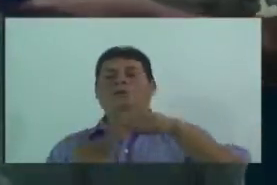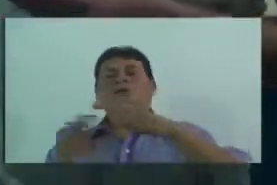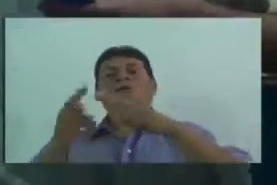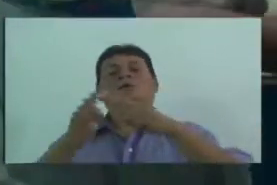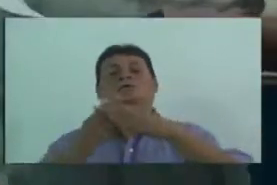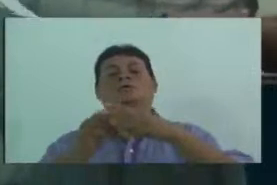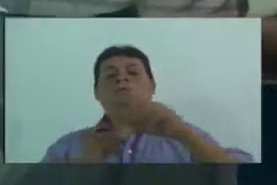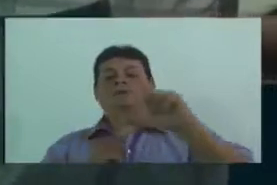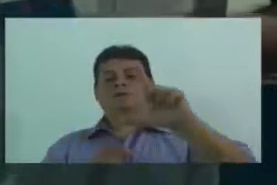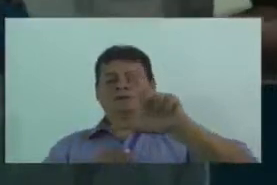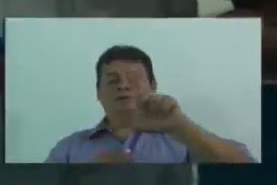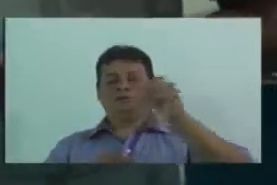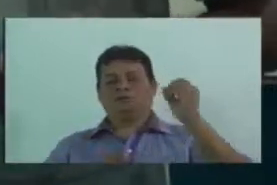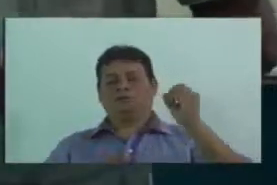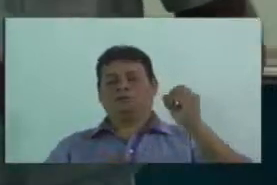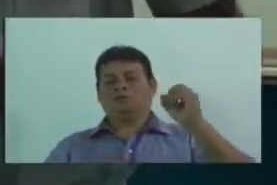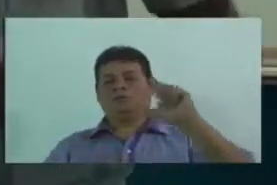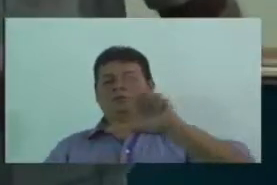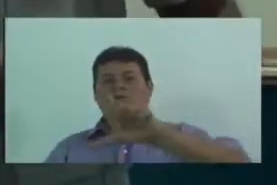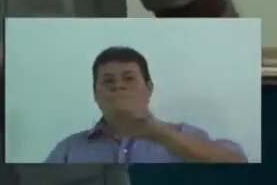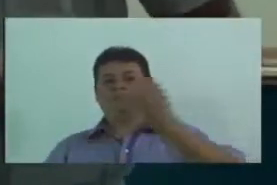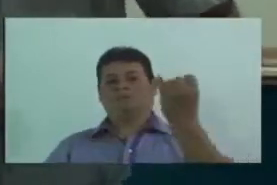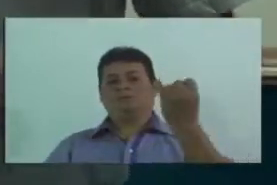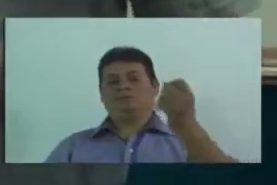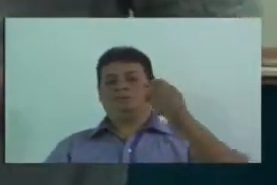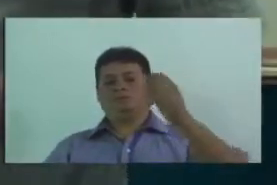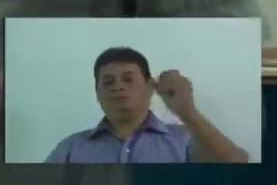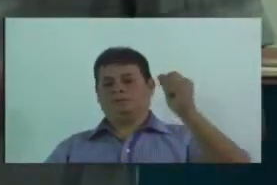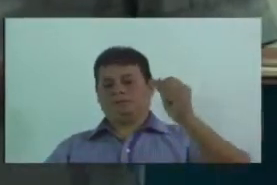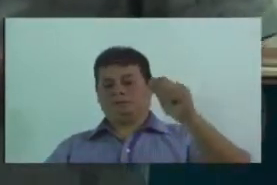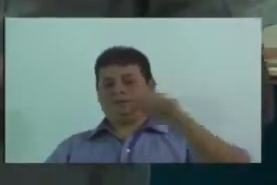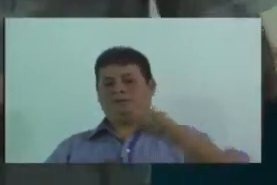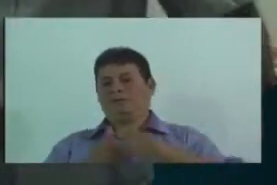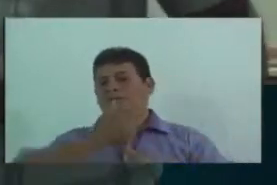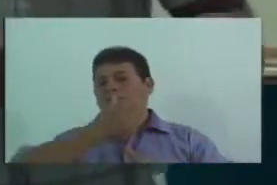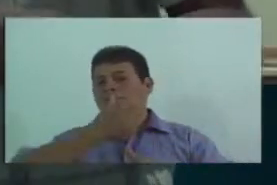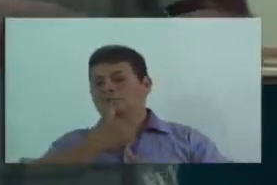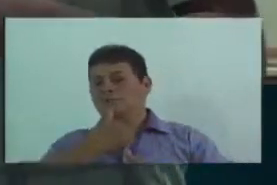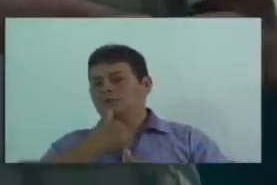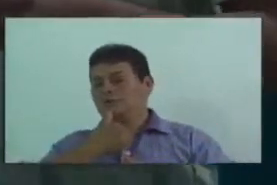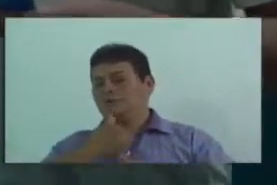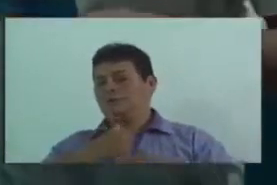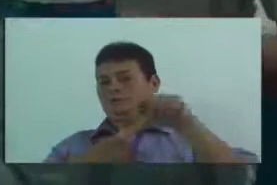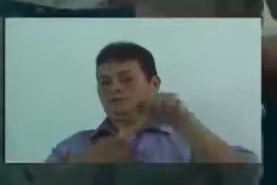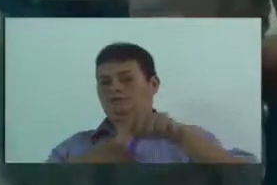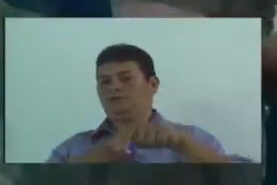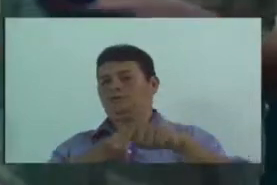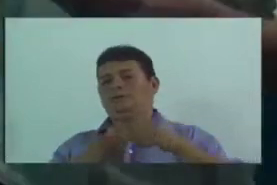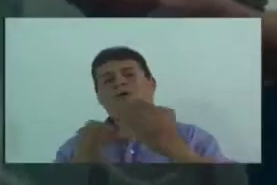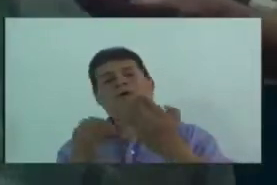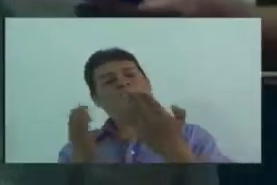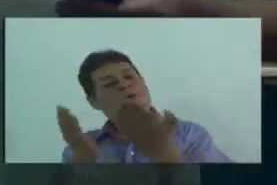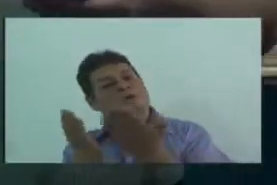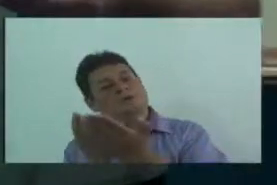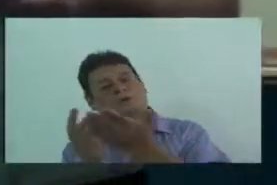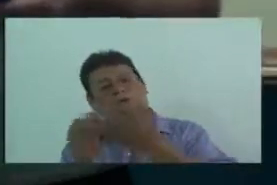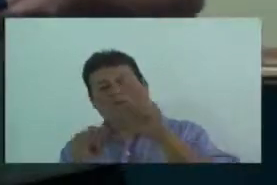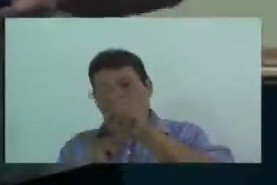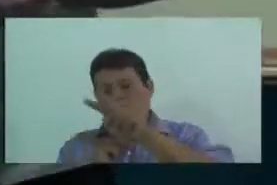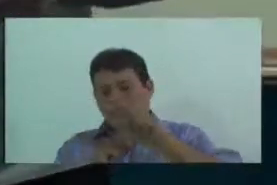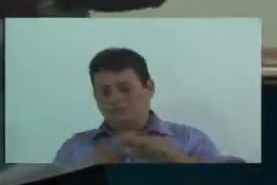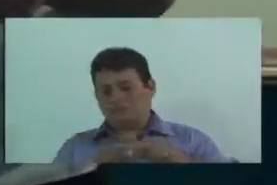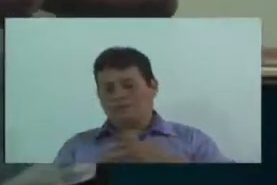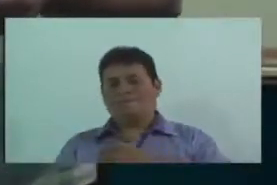Ya esa tina maba pa Lolita. Jamba epa oñe mombe u y su huija yepa. Hei peisa co